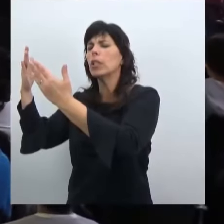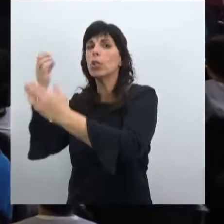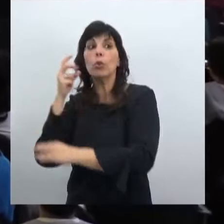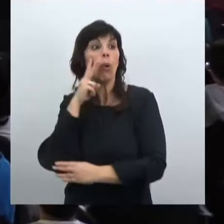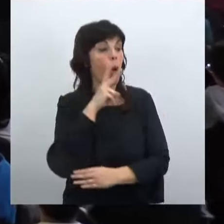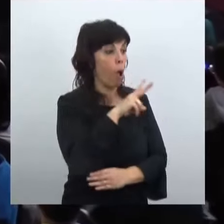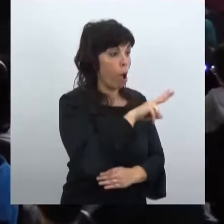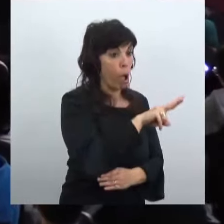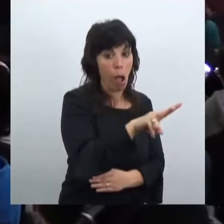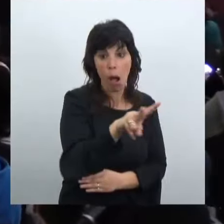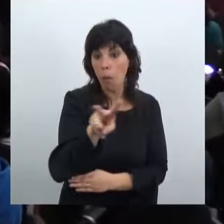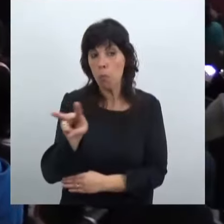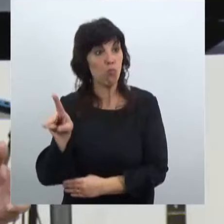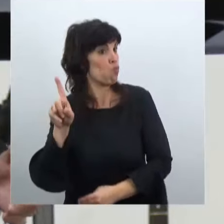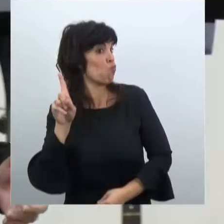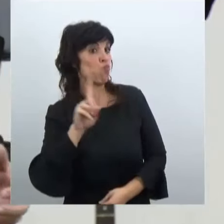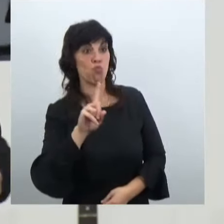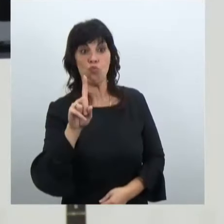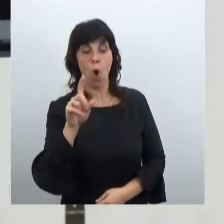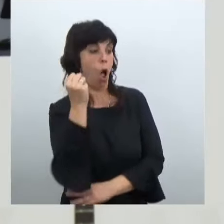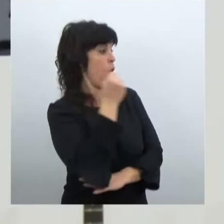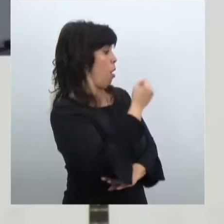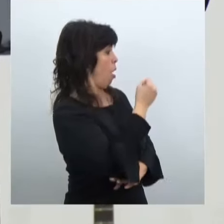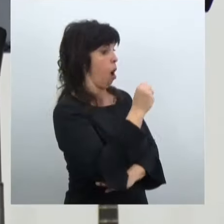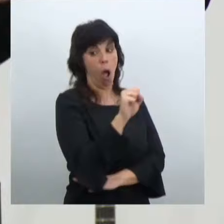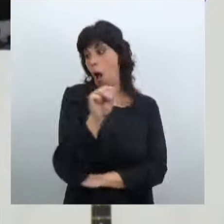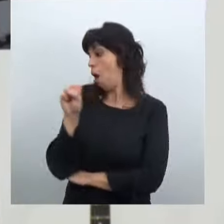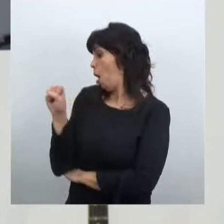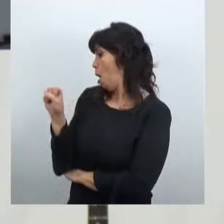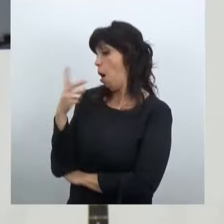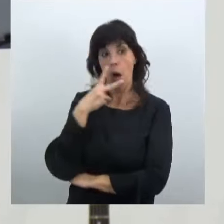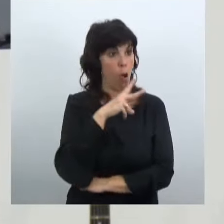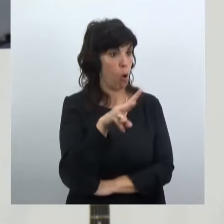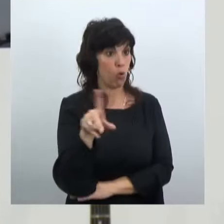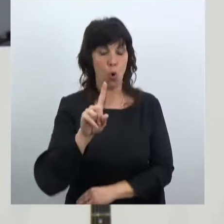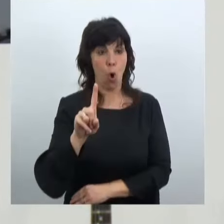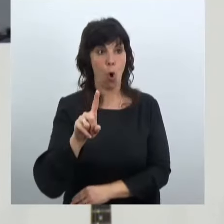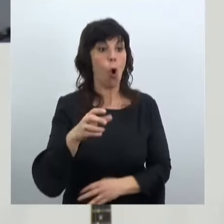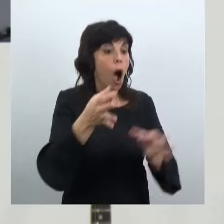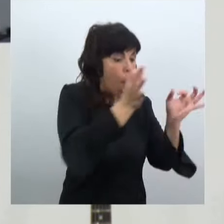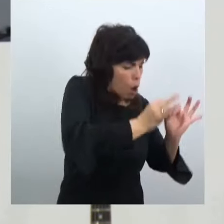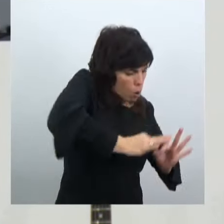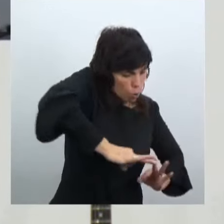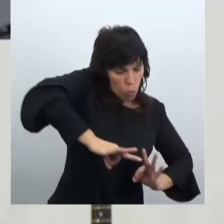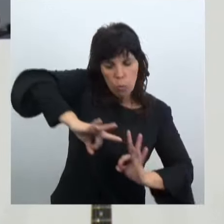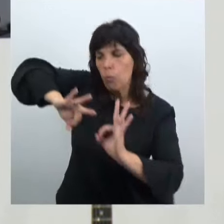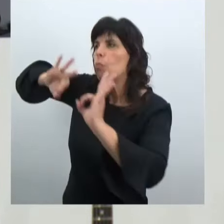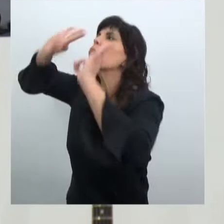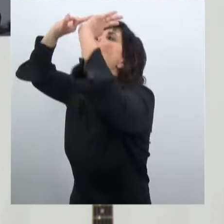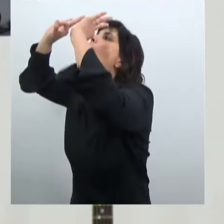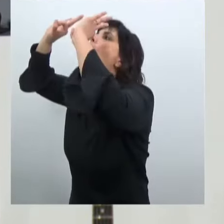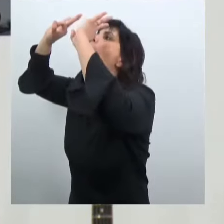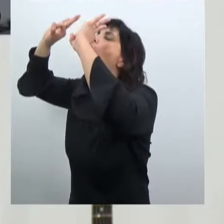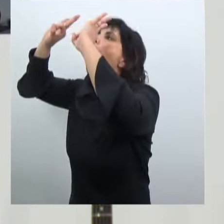nadie. No mires para la izquierda ni para la derecha. Alza tus ojos hacia los